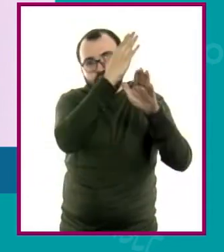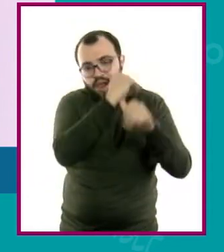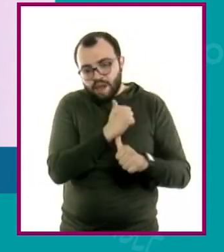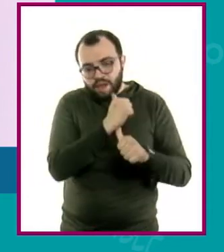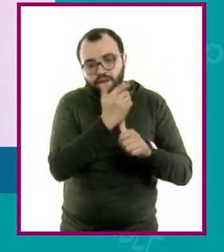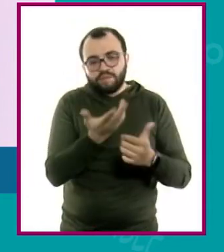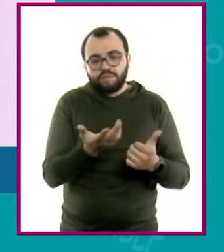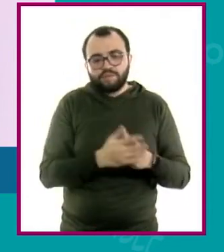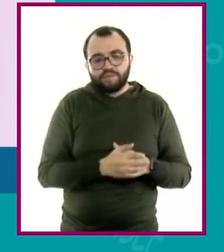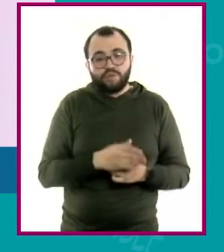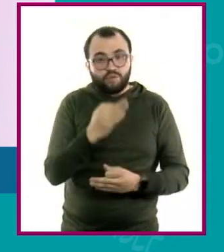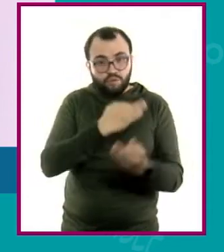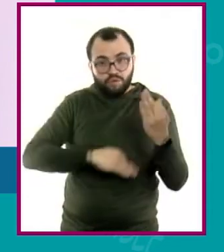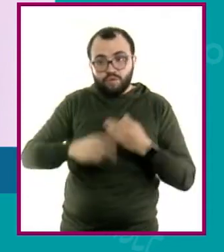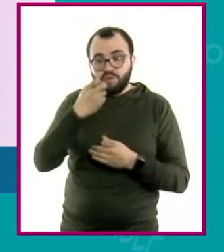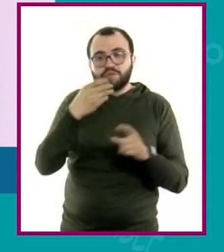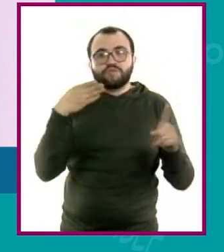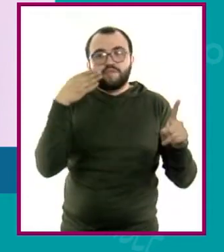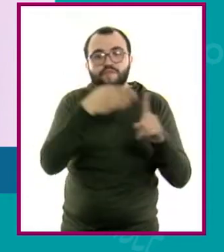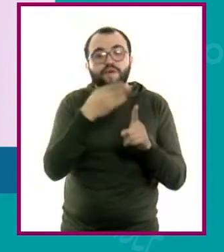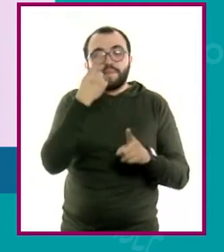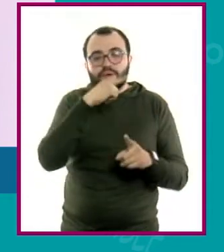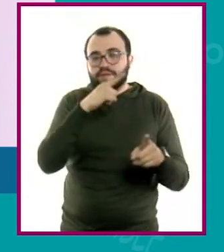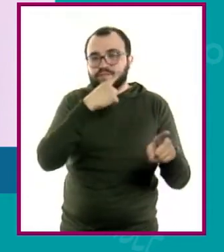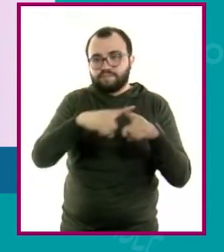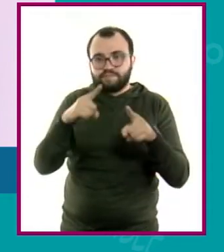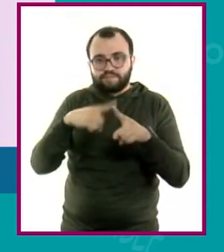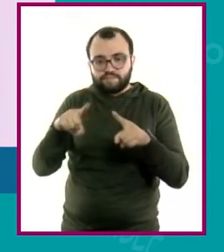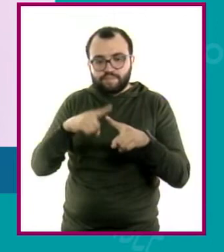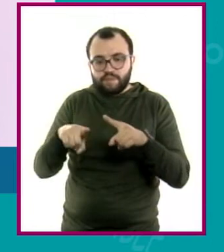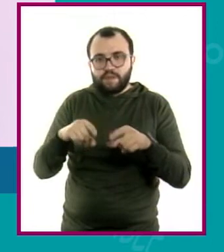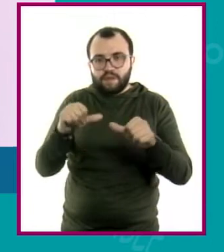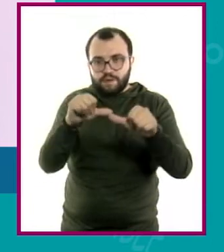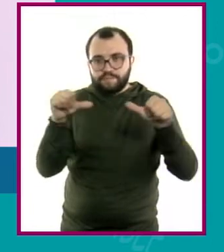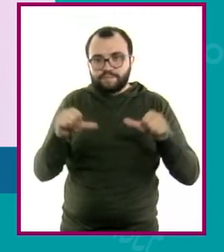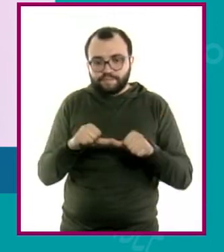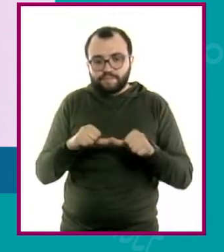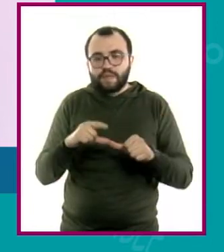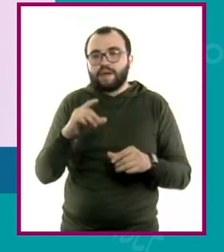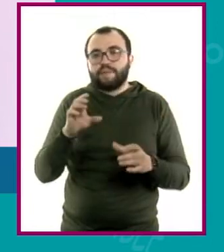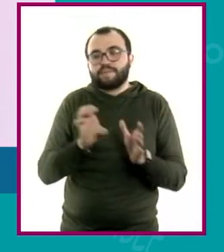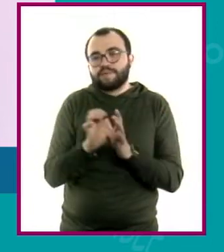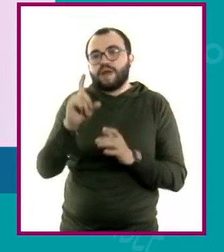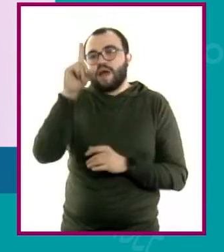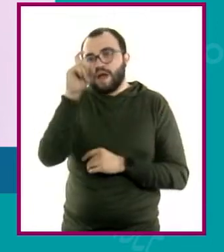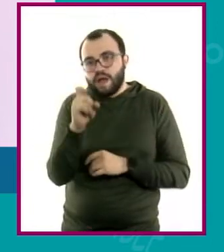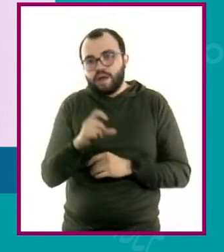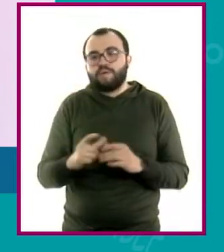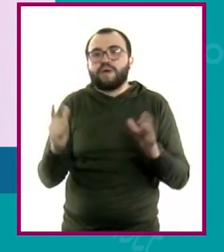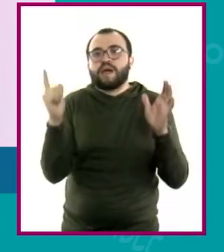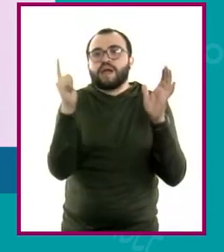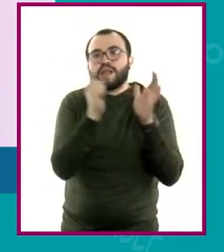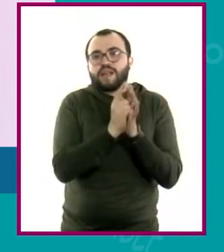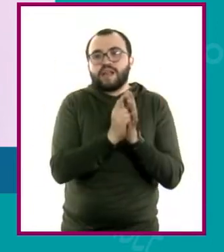y todos estos enfocados a diversas áreas de medio ambiente como el agua,